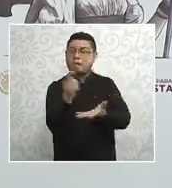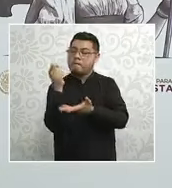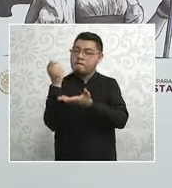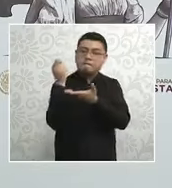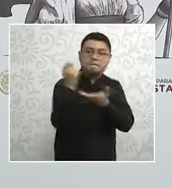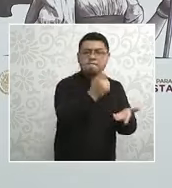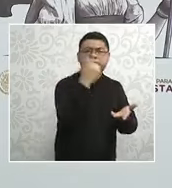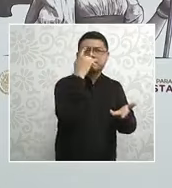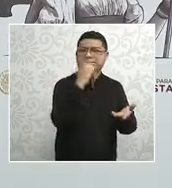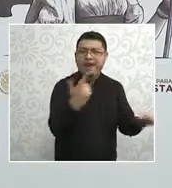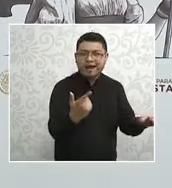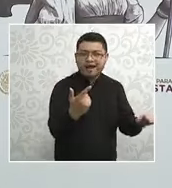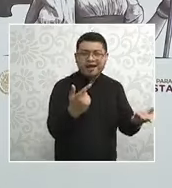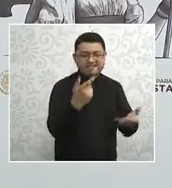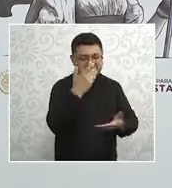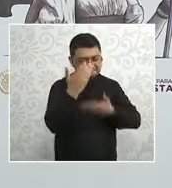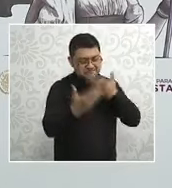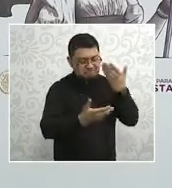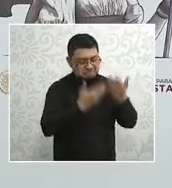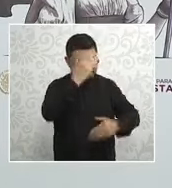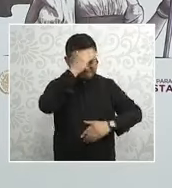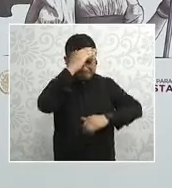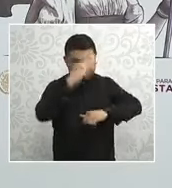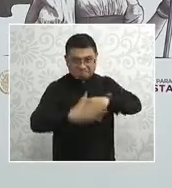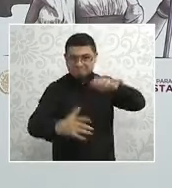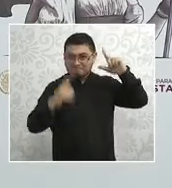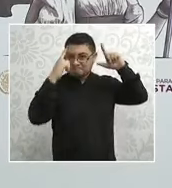estudios la beca Rita